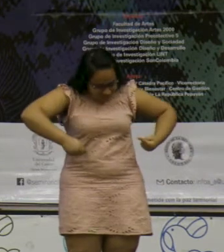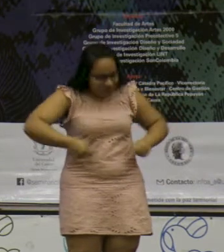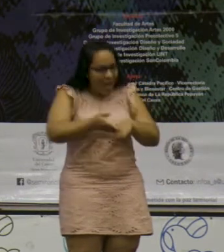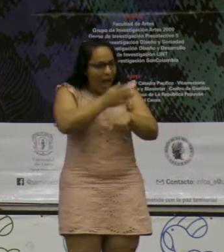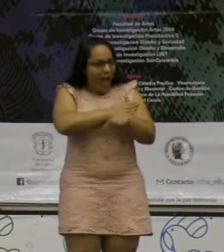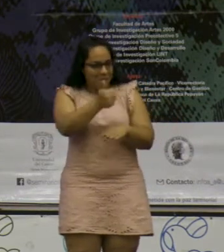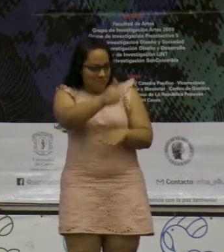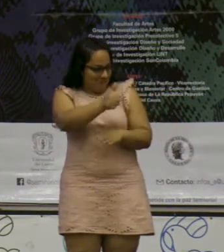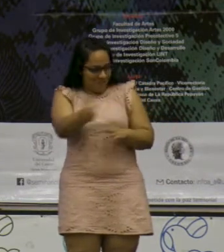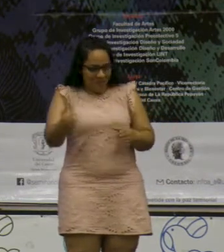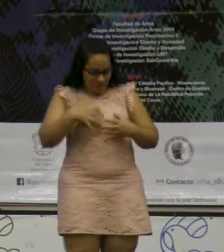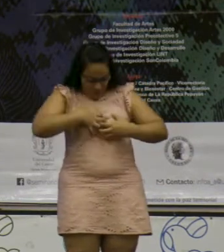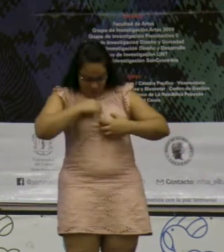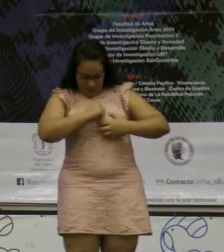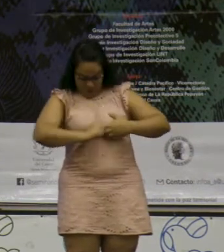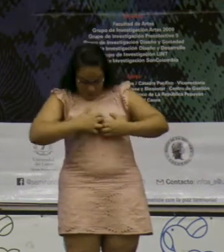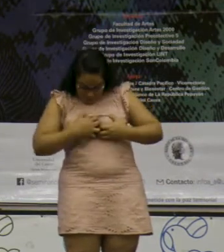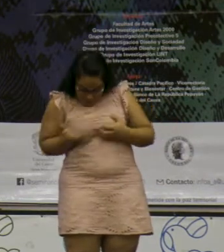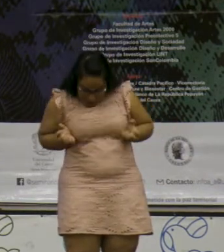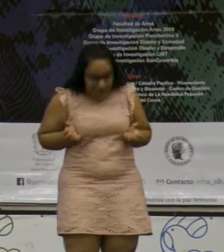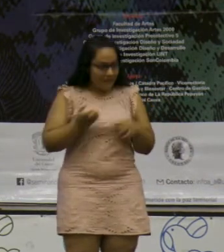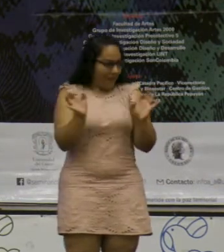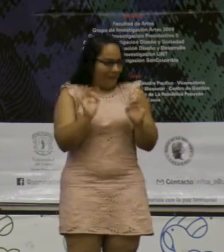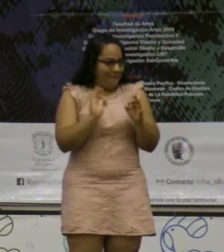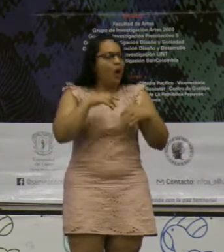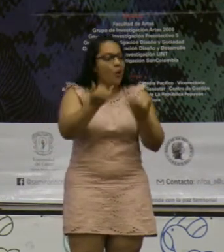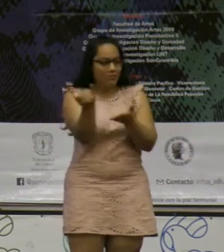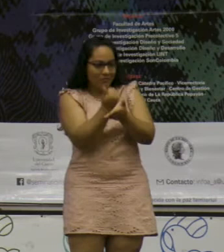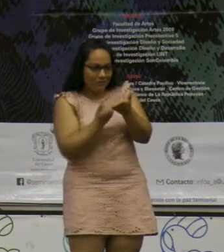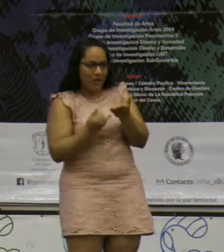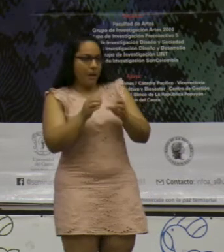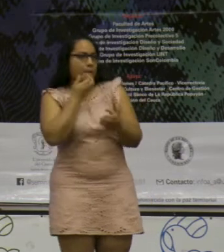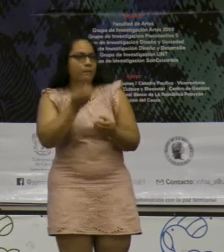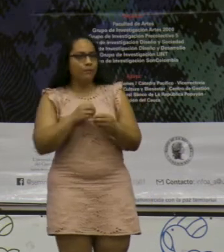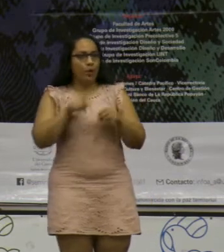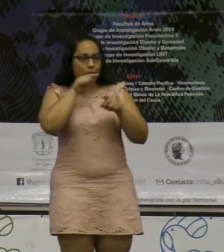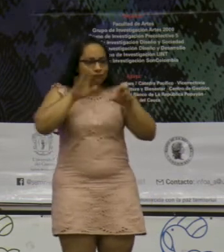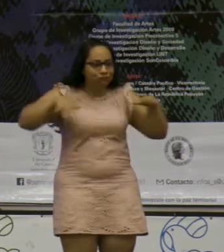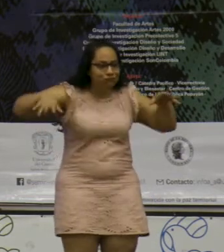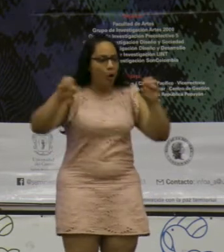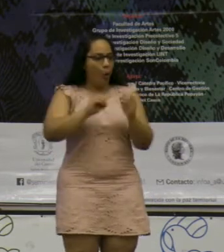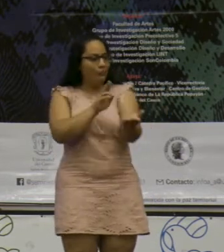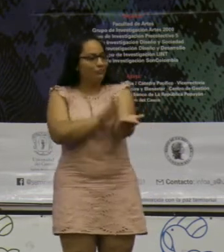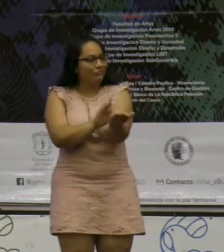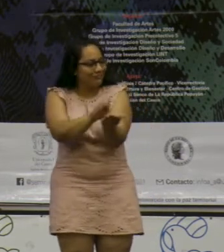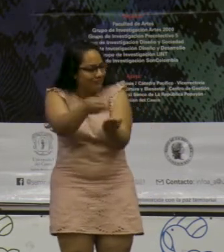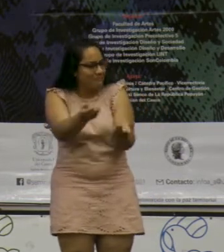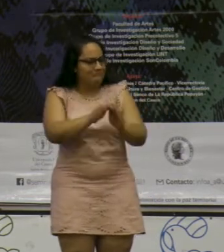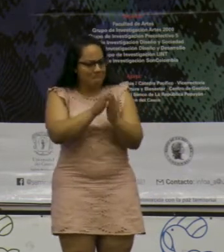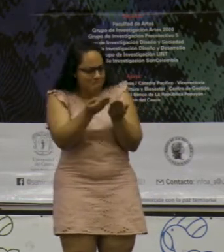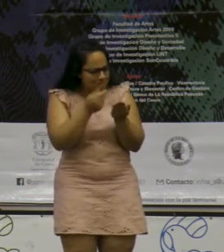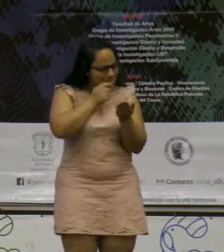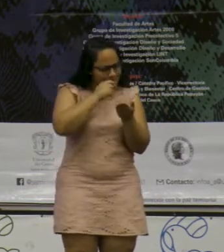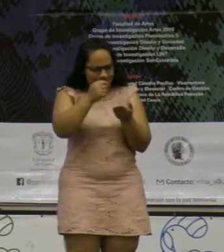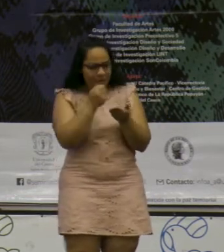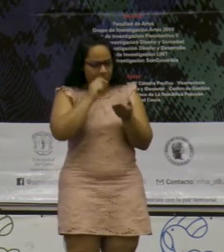de nosotros viese un cuerpo abierto o tuviese la posibilidad de abrir la rana, la paloma o el conejo en la escuela, y pudiéramos entender muchas de las